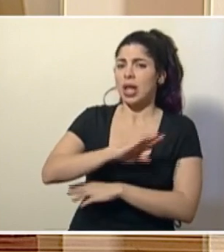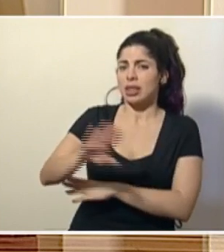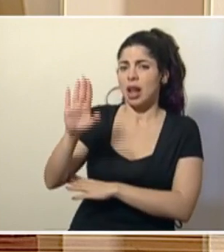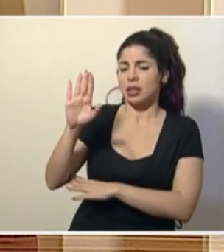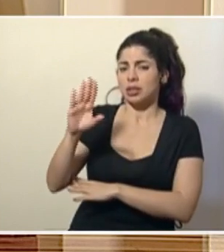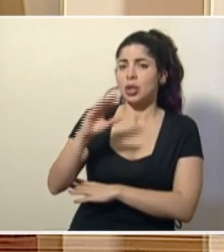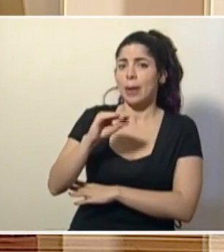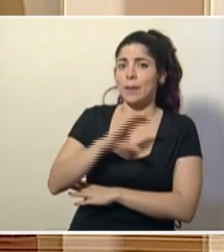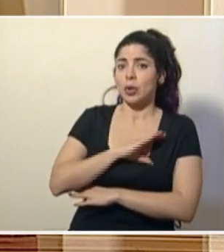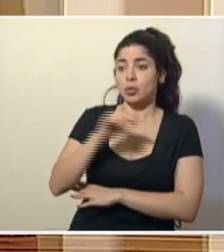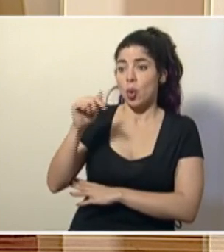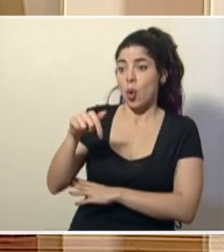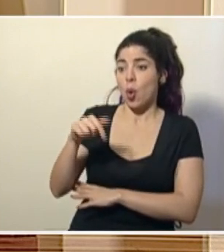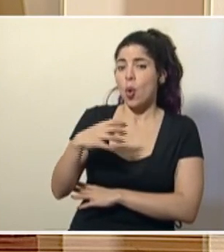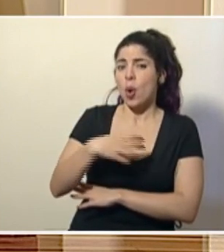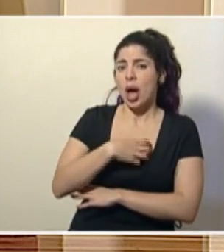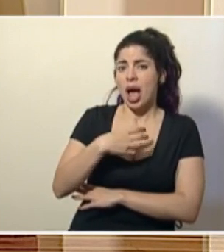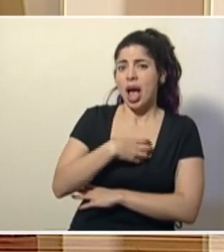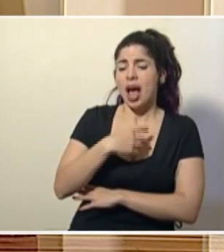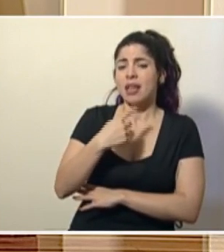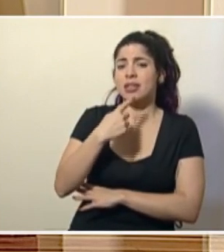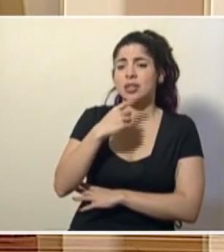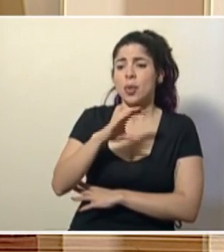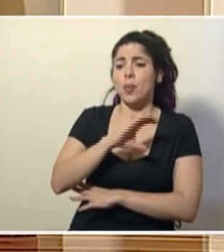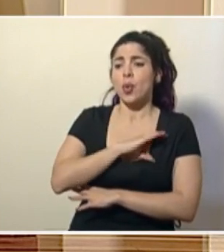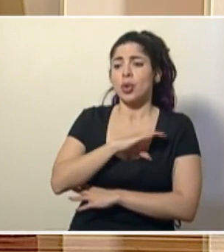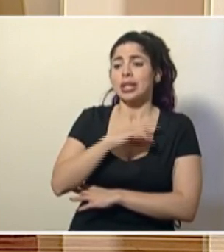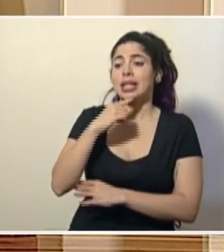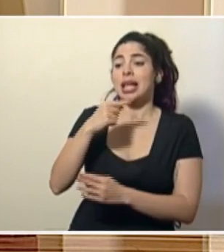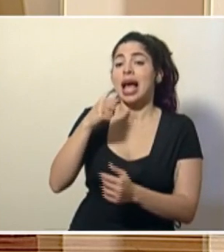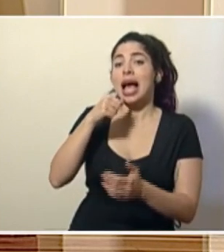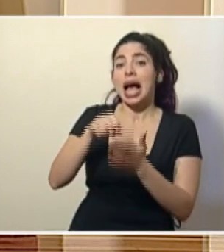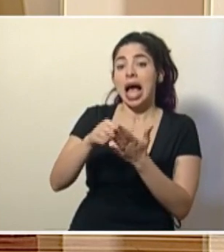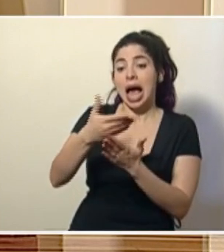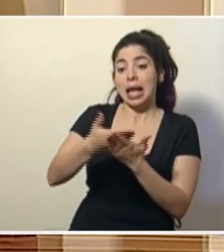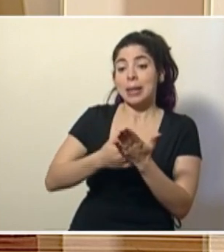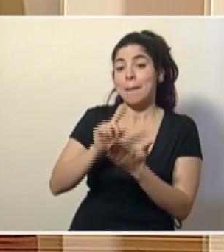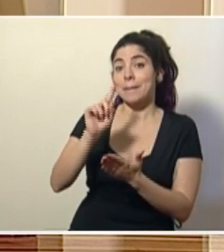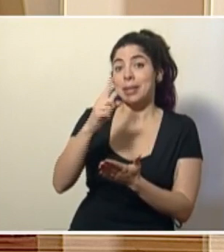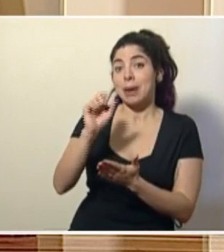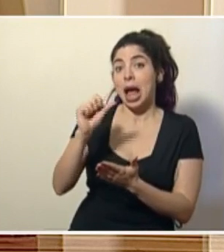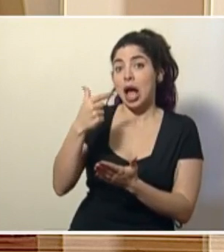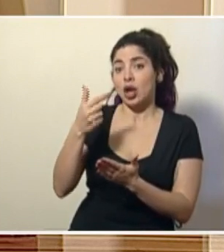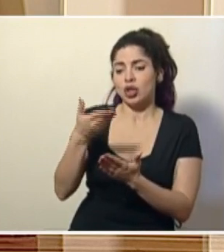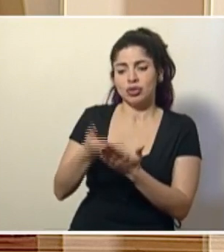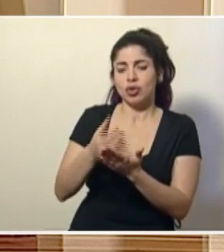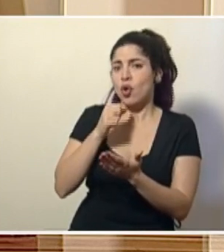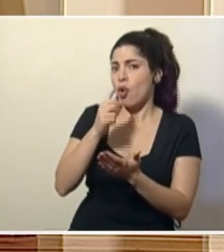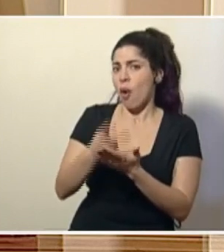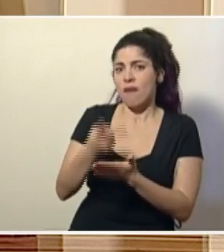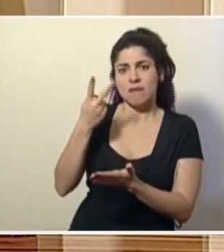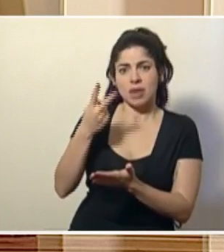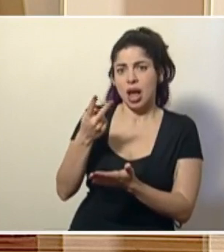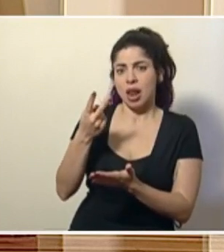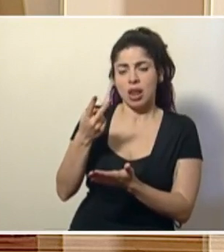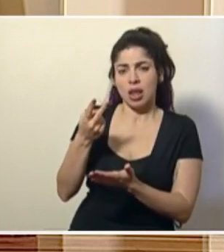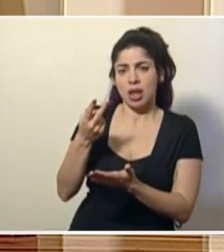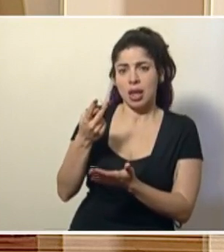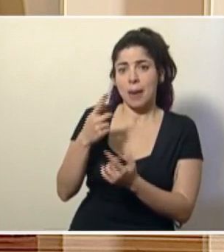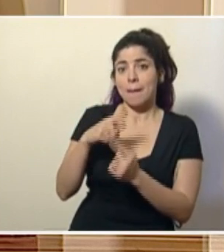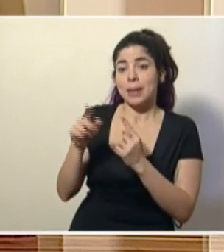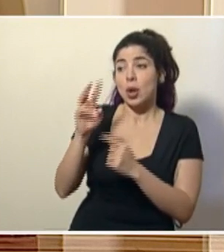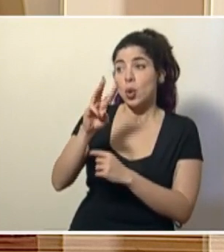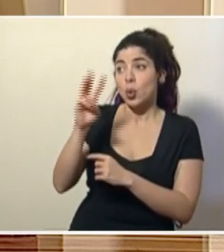policías? Ya que el día de hoy hay varias quejas sobre oficiales que dicen que la carta emitida el 1 de agosto ya no son válidas y que la página